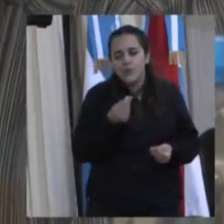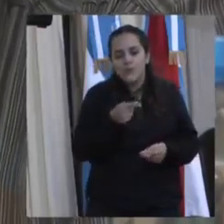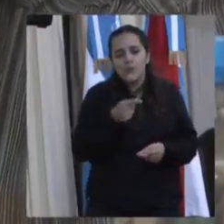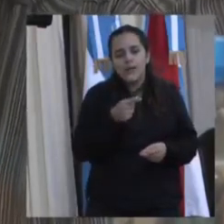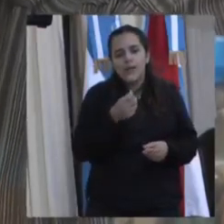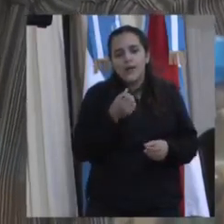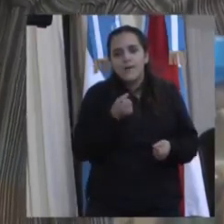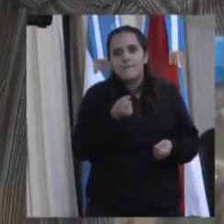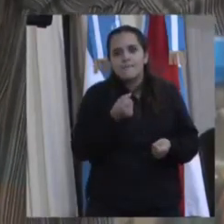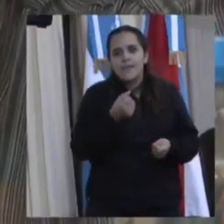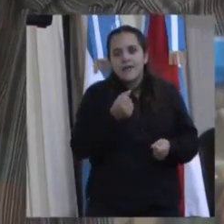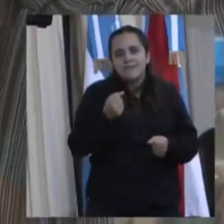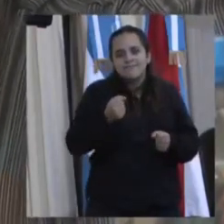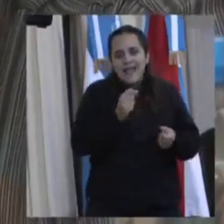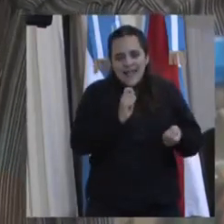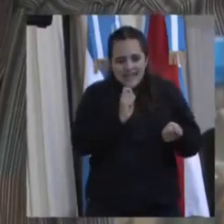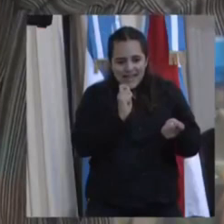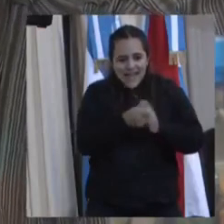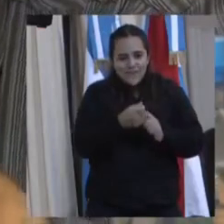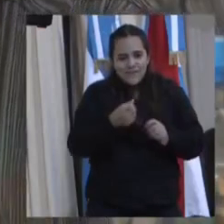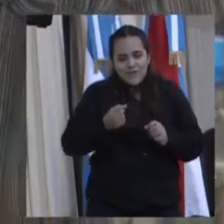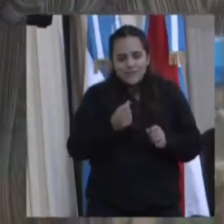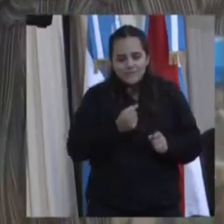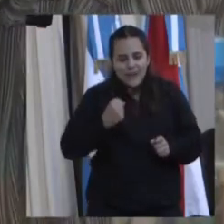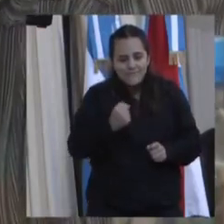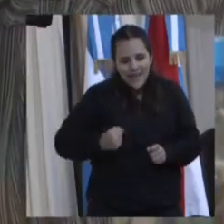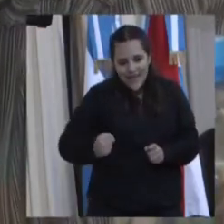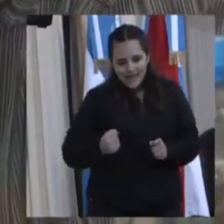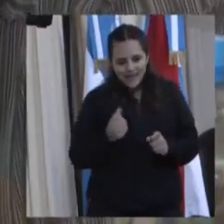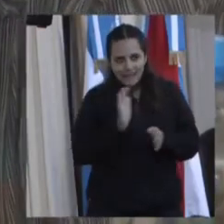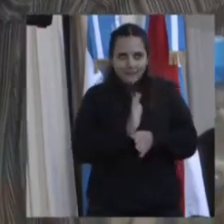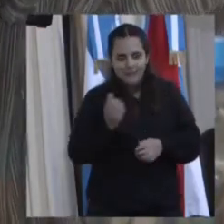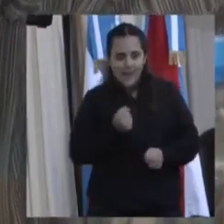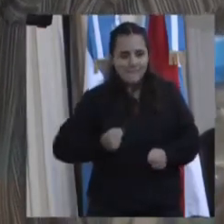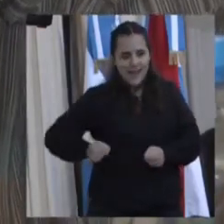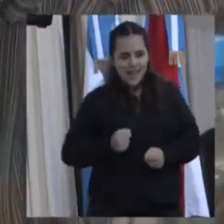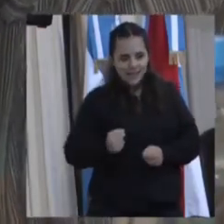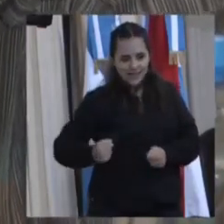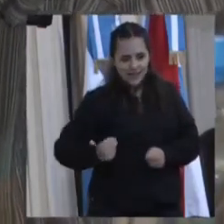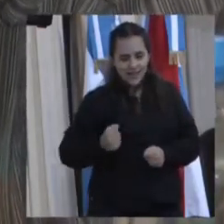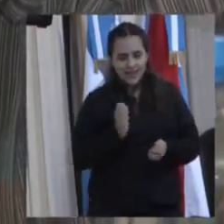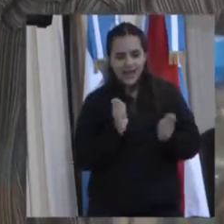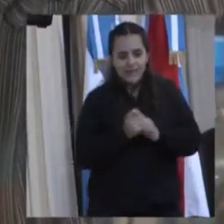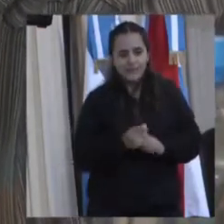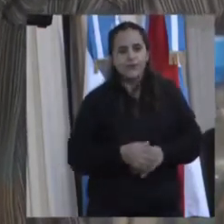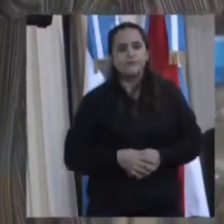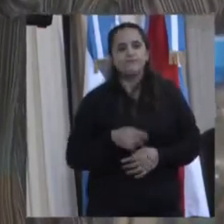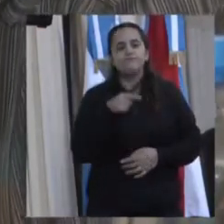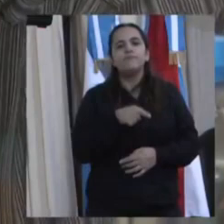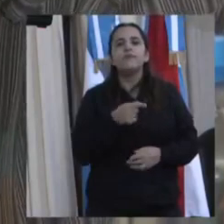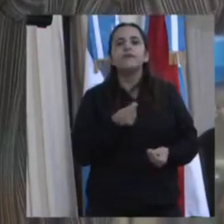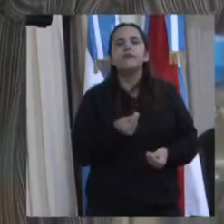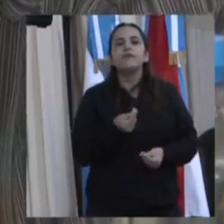la palanca de cambio articulado a los modelos de desarrollo, como la problemática del conocimiento,